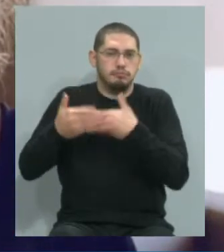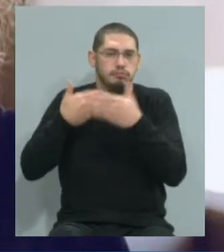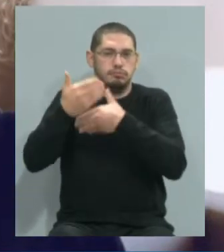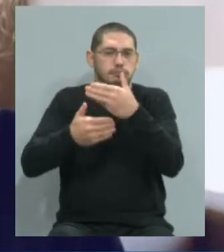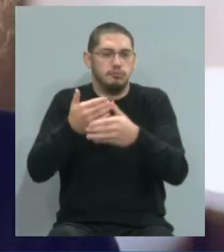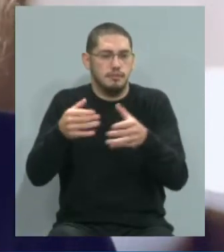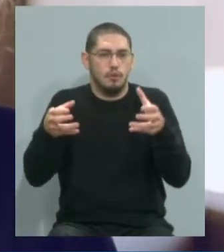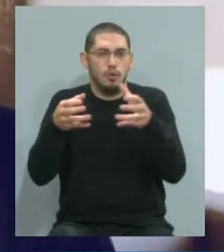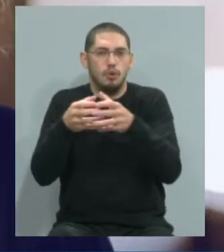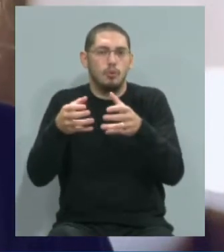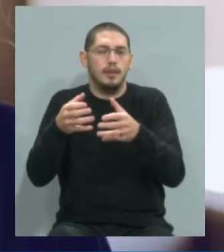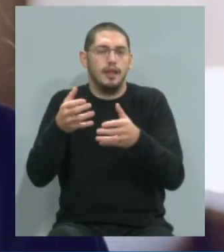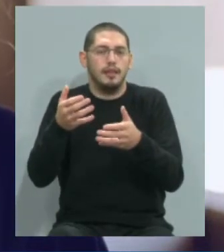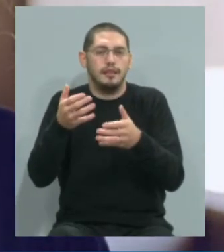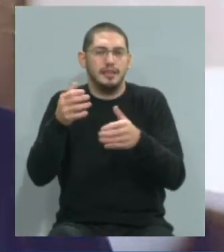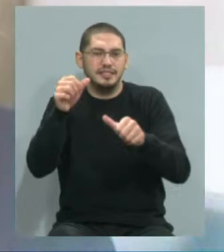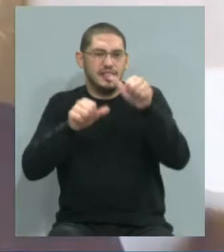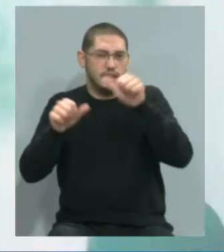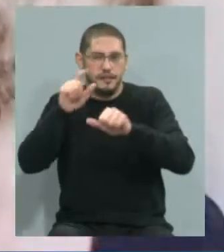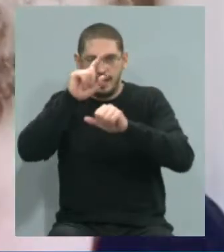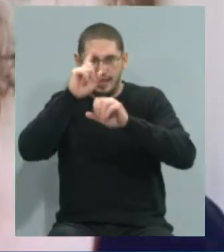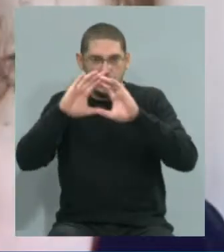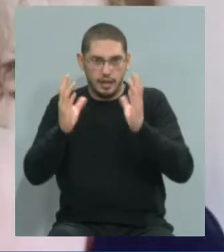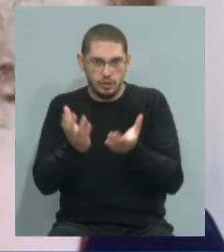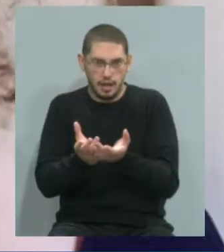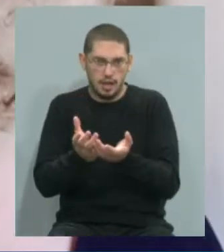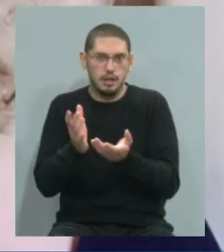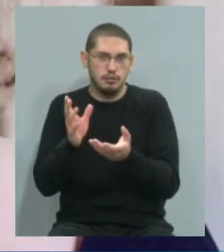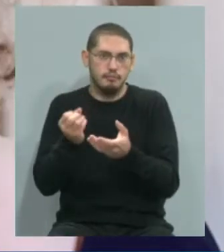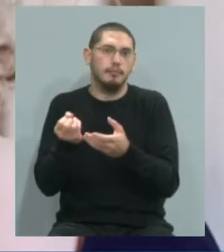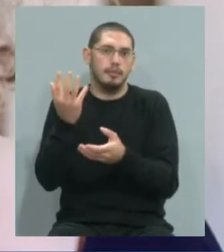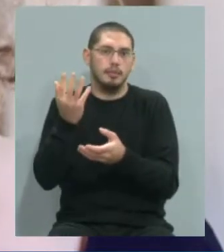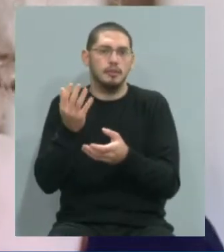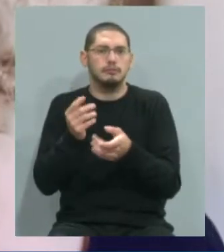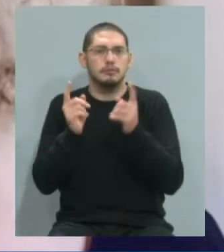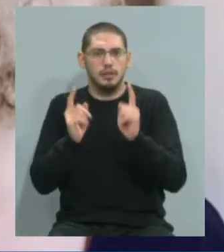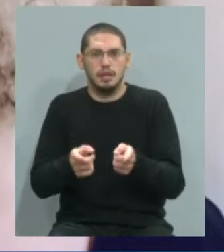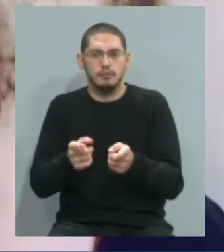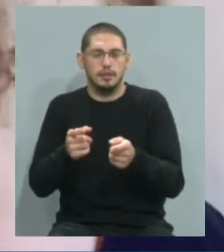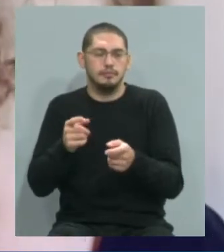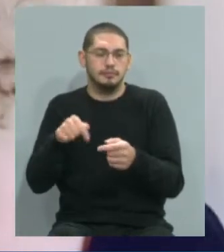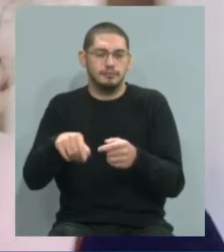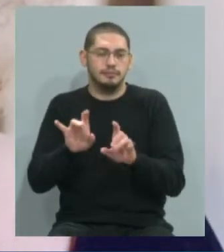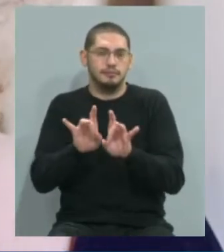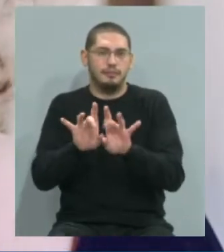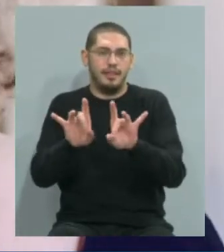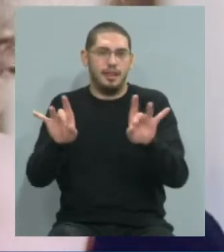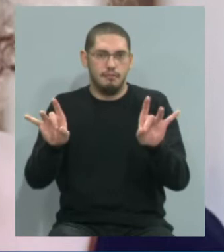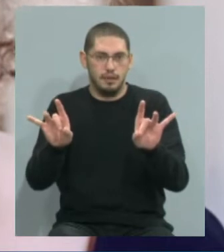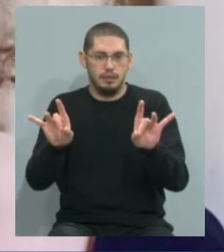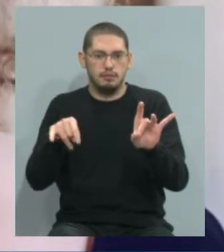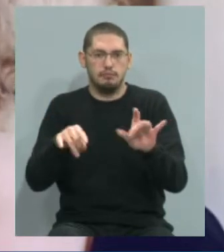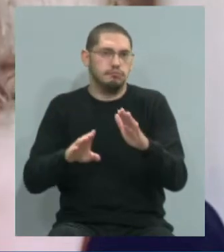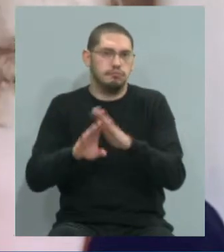la comunidad científica internacional, que se topó además con un acelerador que fue la pandemia, porque la gran discusión